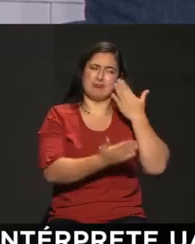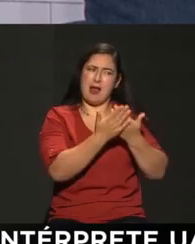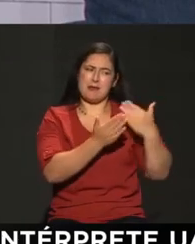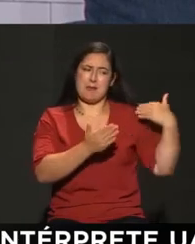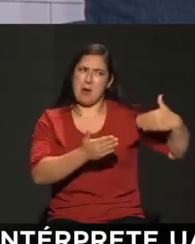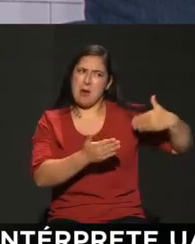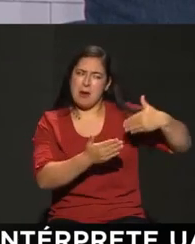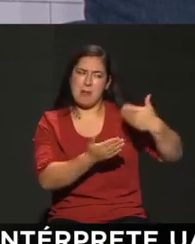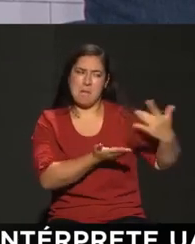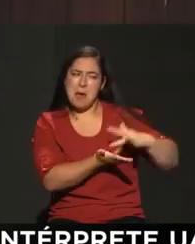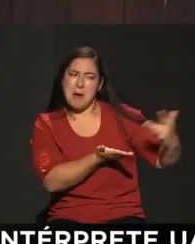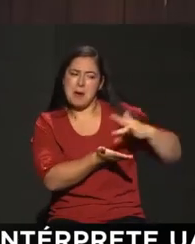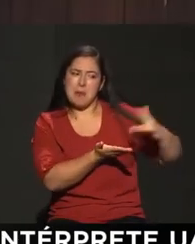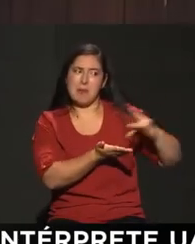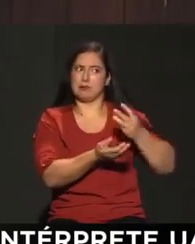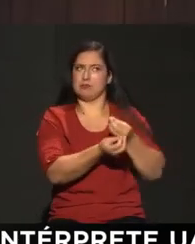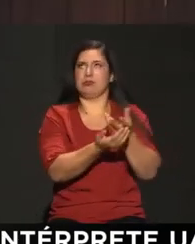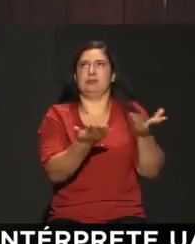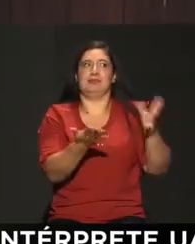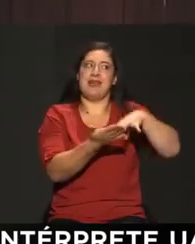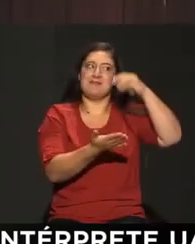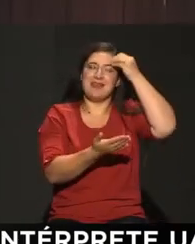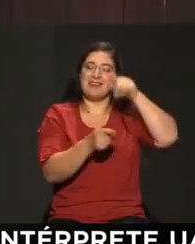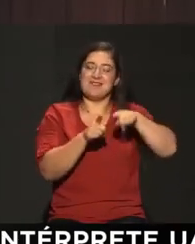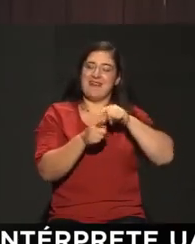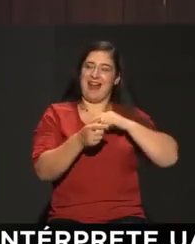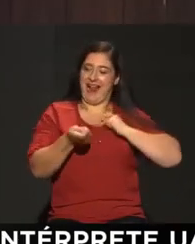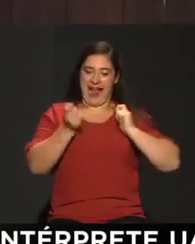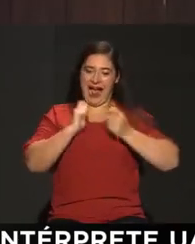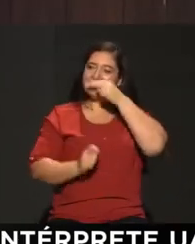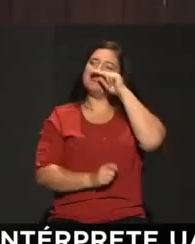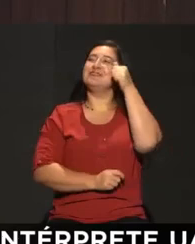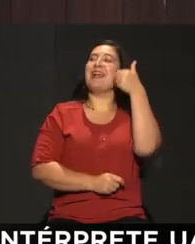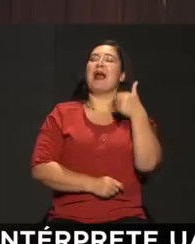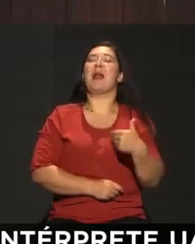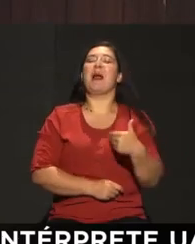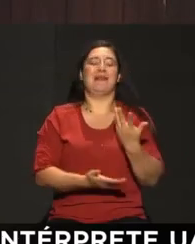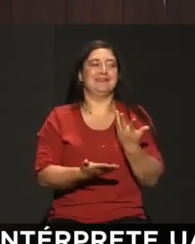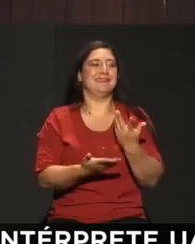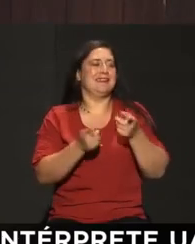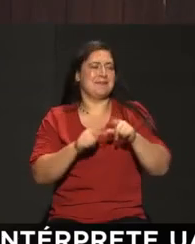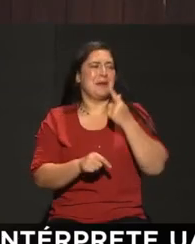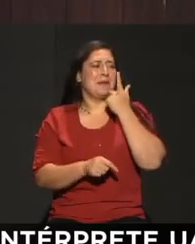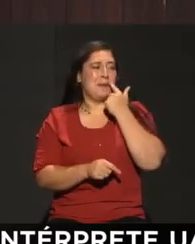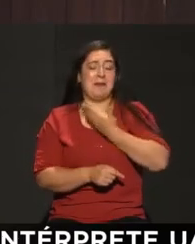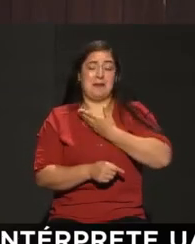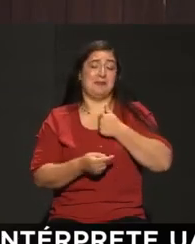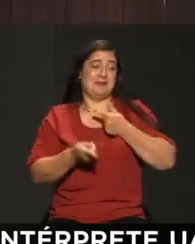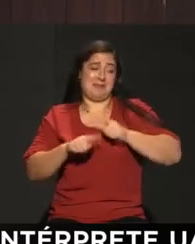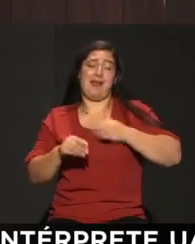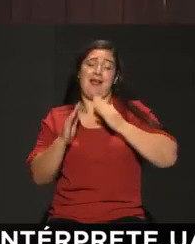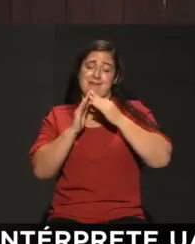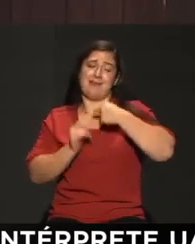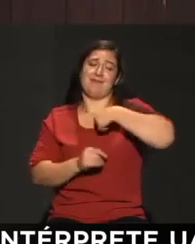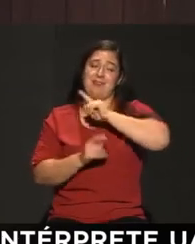15 emisiones. Aprendí mucho, también me volví niña en algún momento, disfruté estos espacios también con mis papás porque yo muy juiciosa también realizaba